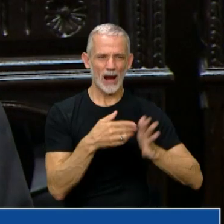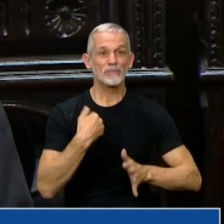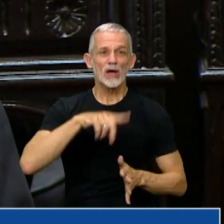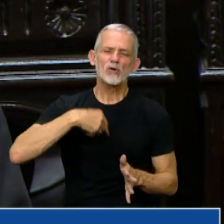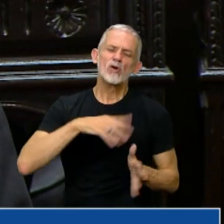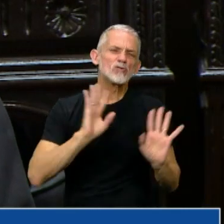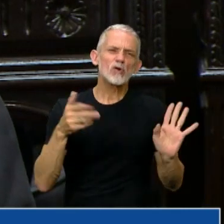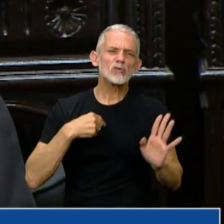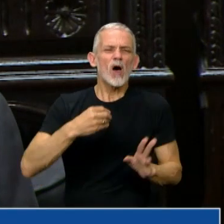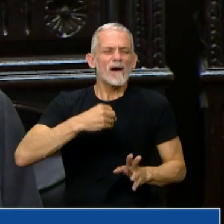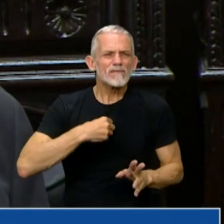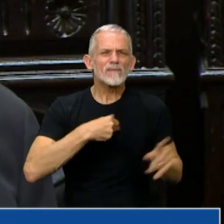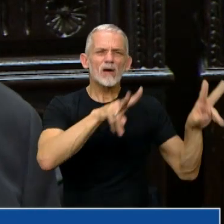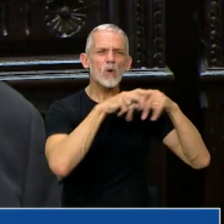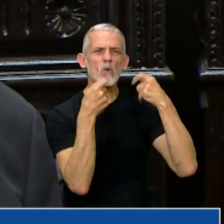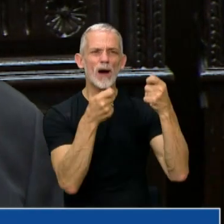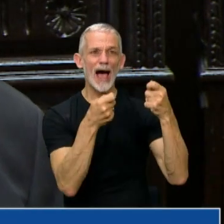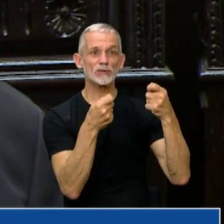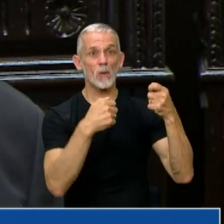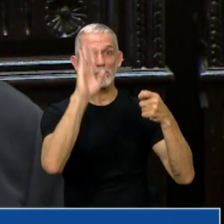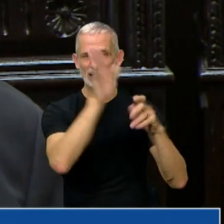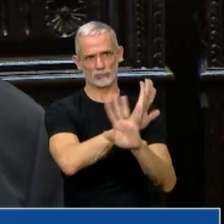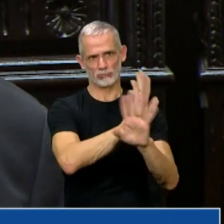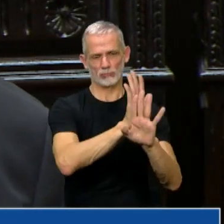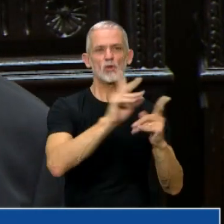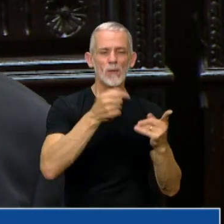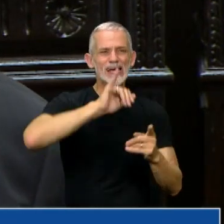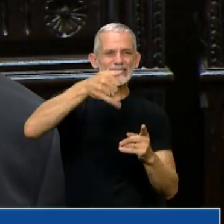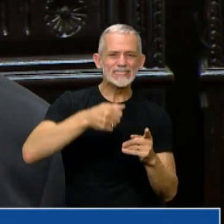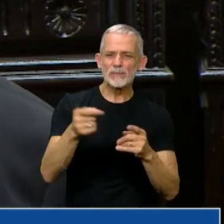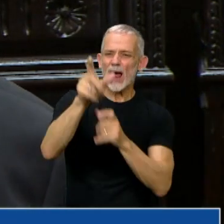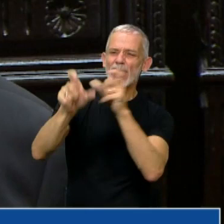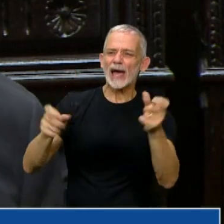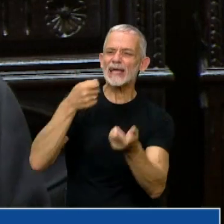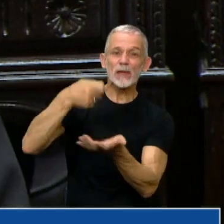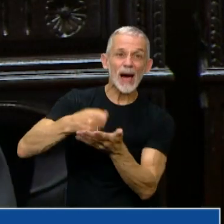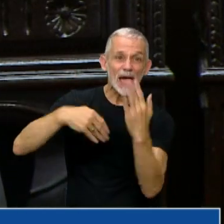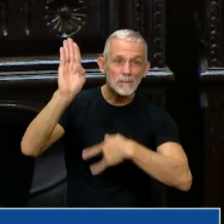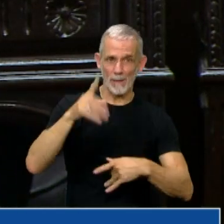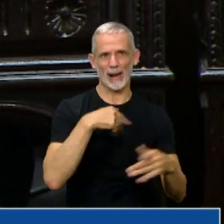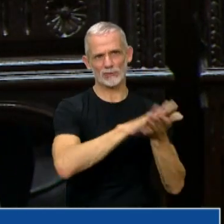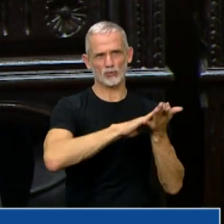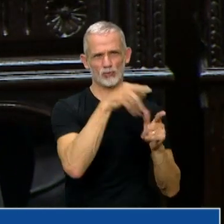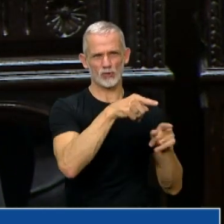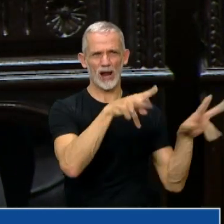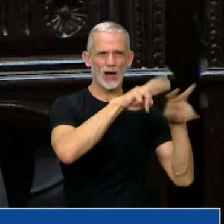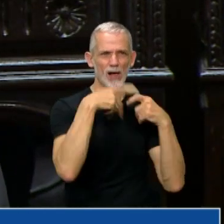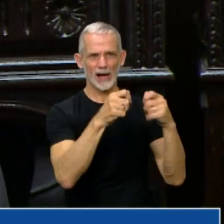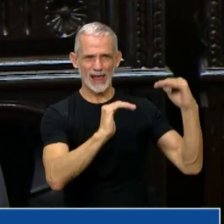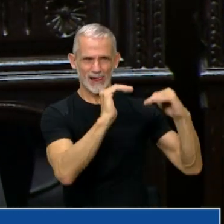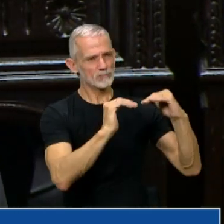nosotros no somos hinchas del déficit fiscal, sí somos enemigos del ajuste para resolverlo. Y de eso no tenemos ninguna